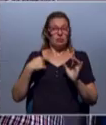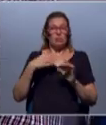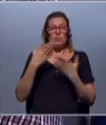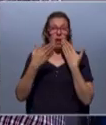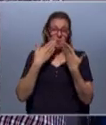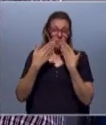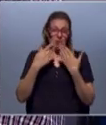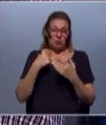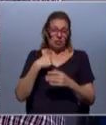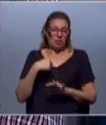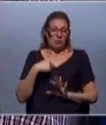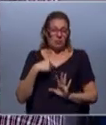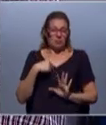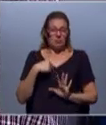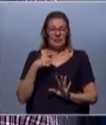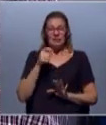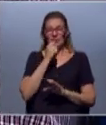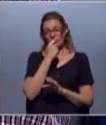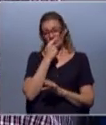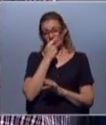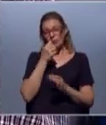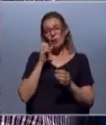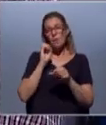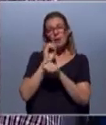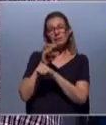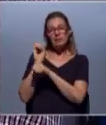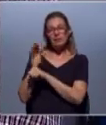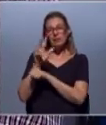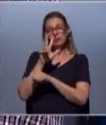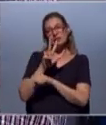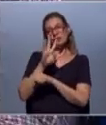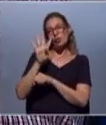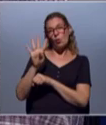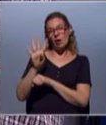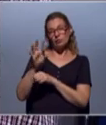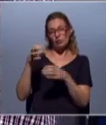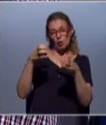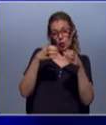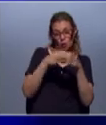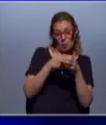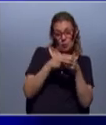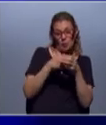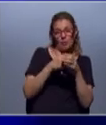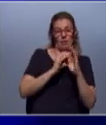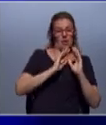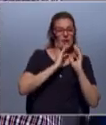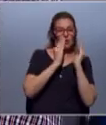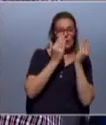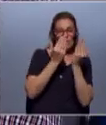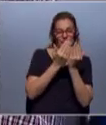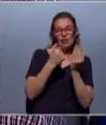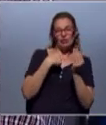dice bueno ese audio que lo mandé creo que a 3 o 4 grupos ecologistas con los cuales yo trabajo